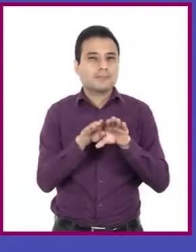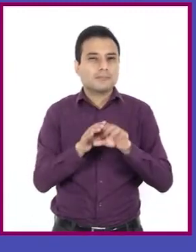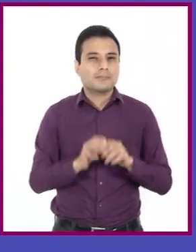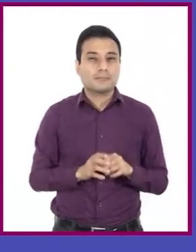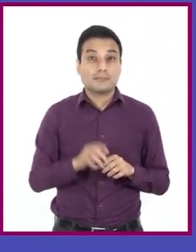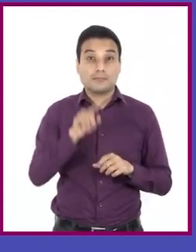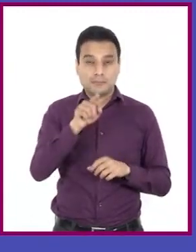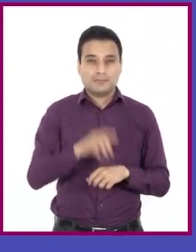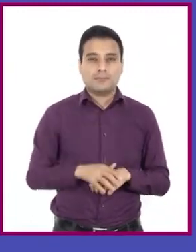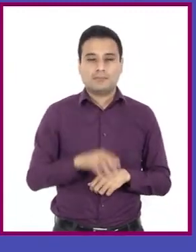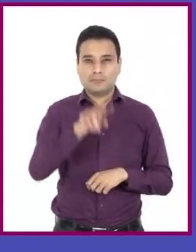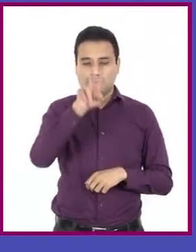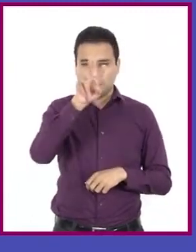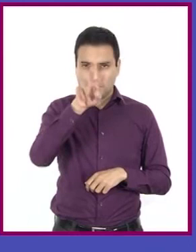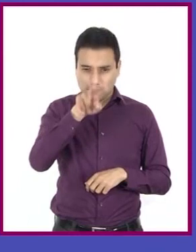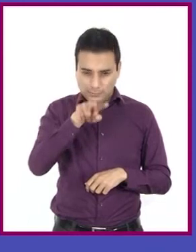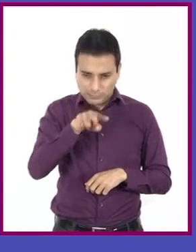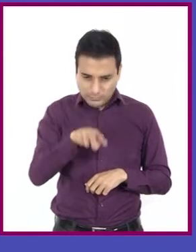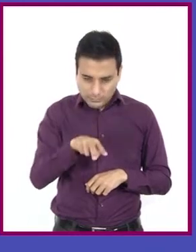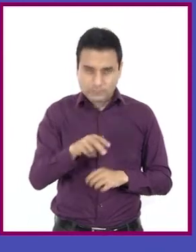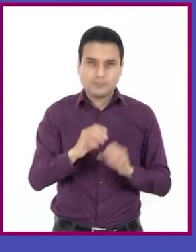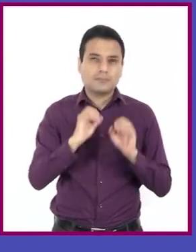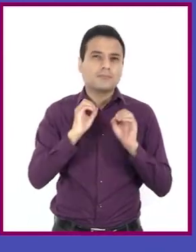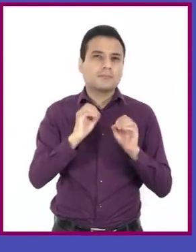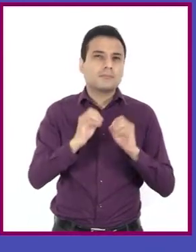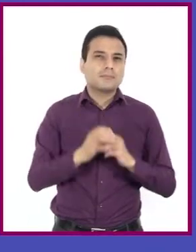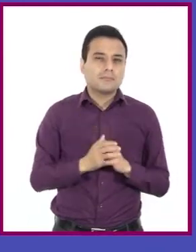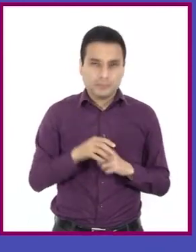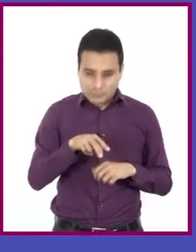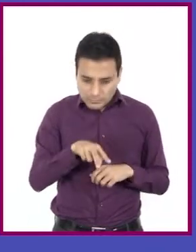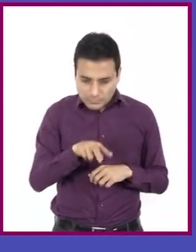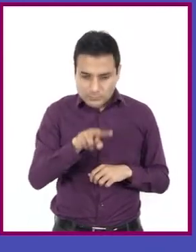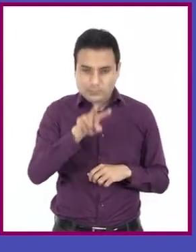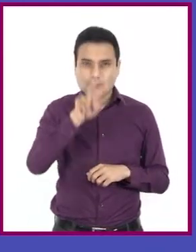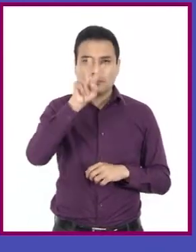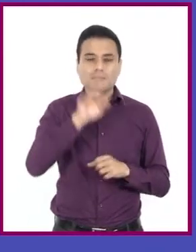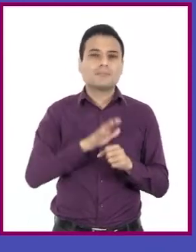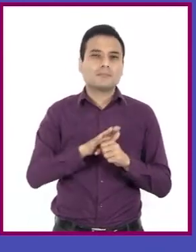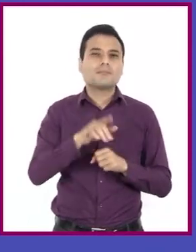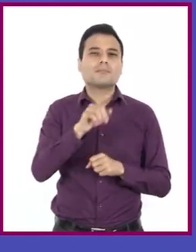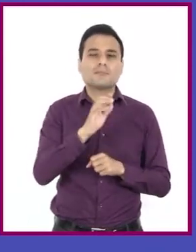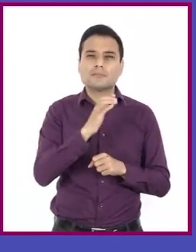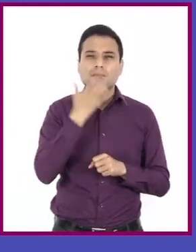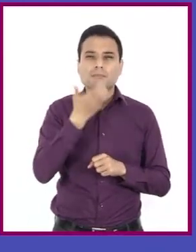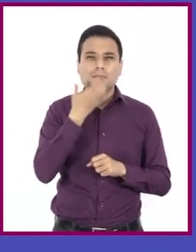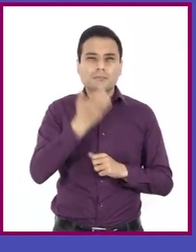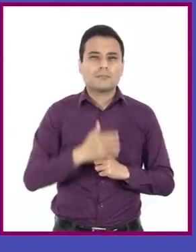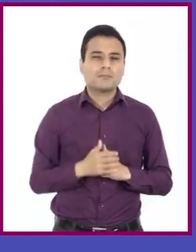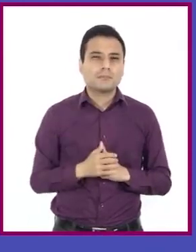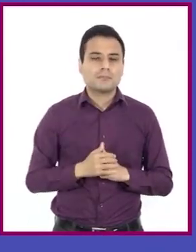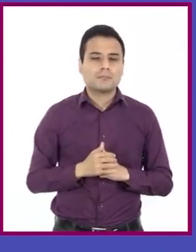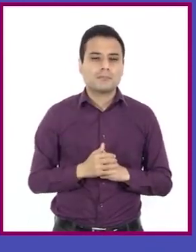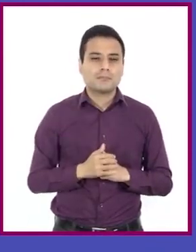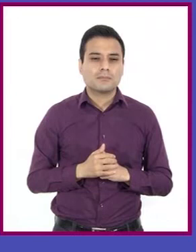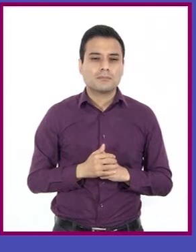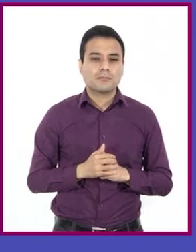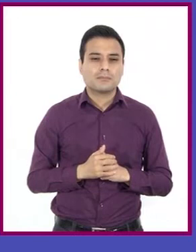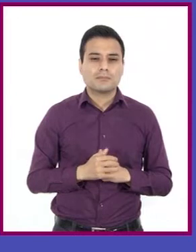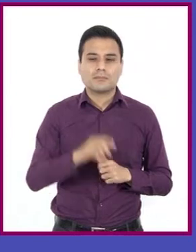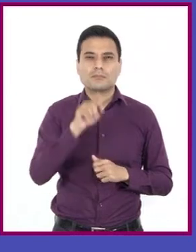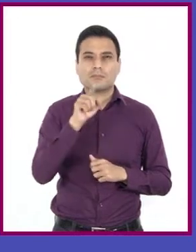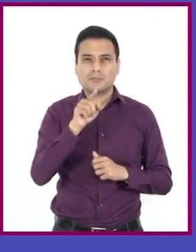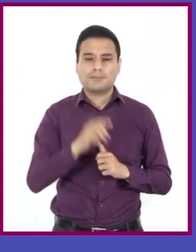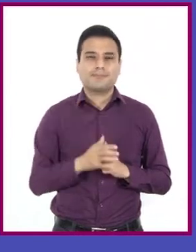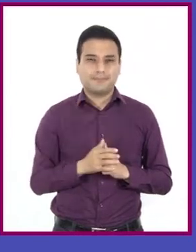hacia abajo, como se lee en la forma convencional, o de abajo hacia arriba? ¿Y por qué creen que al final del